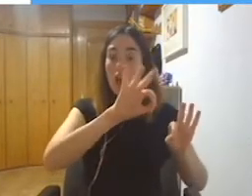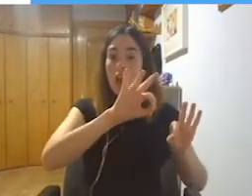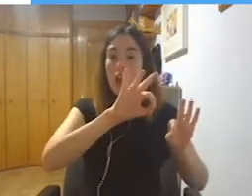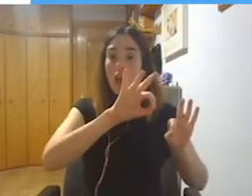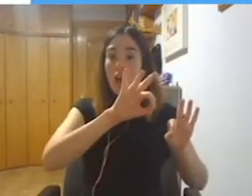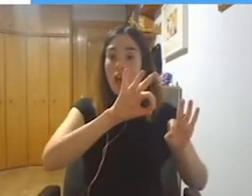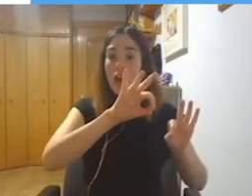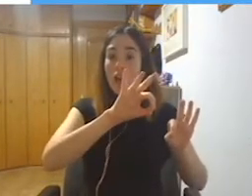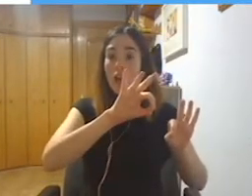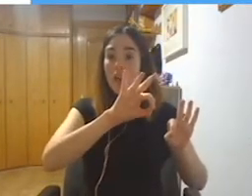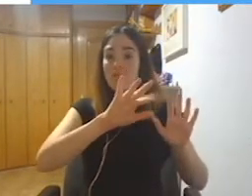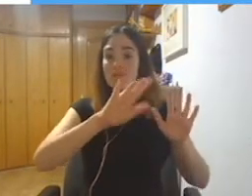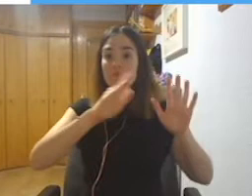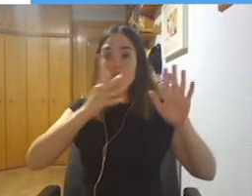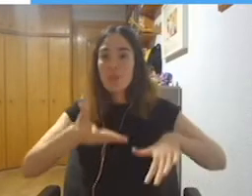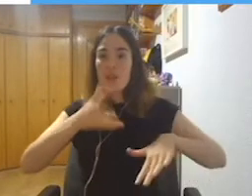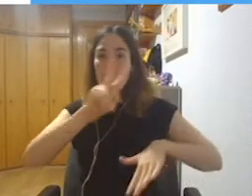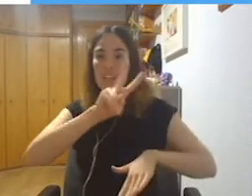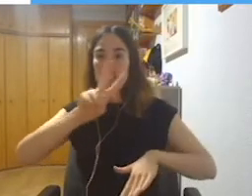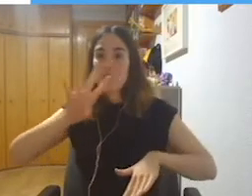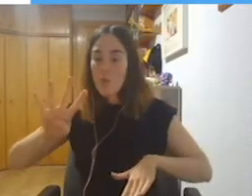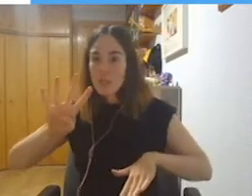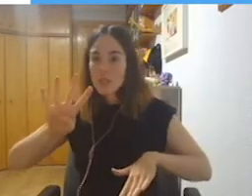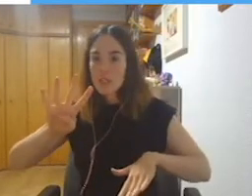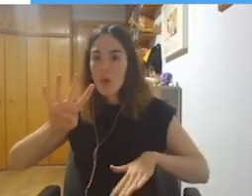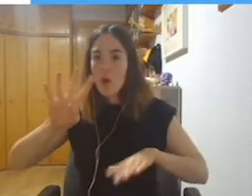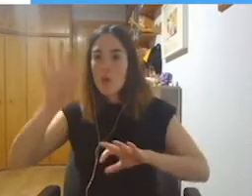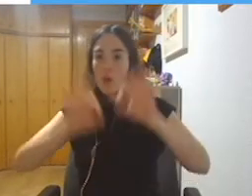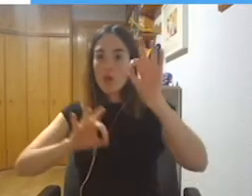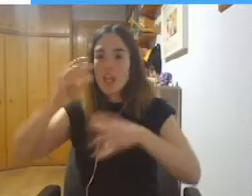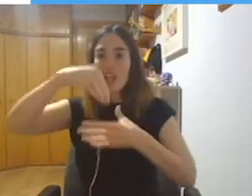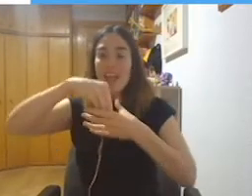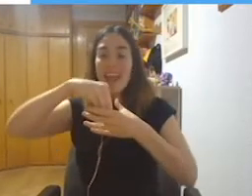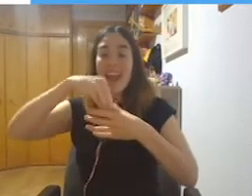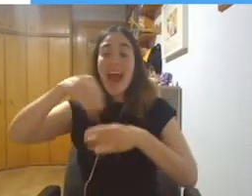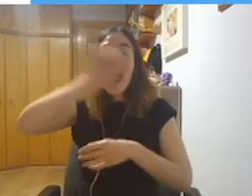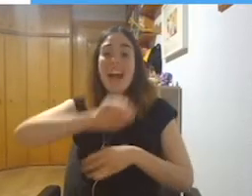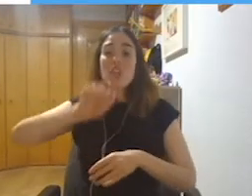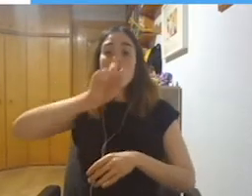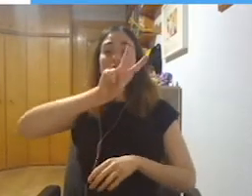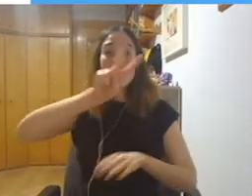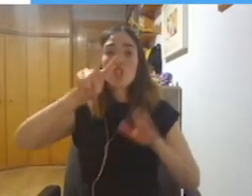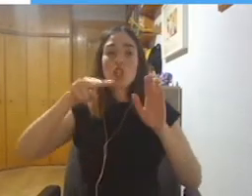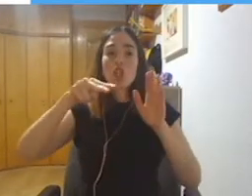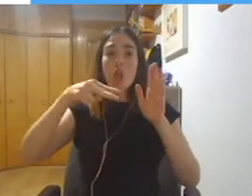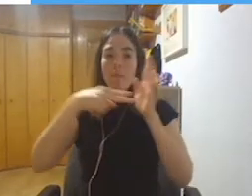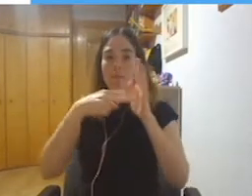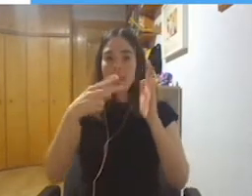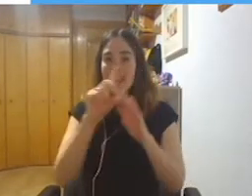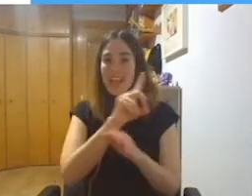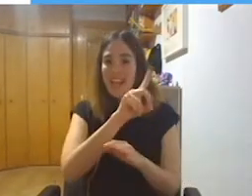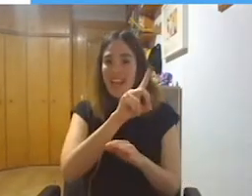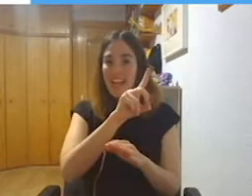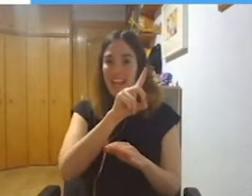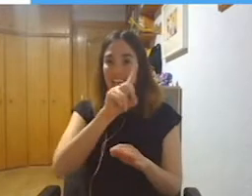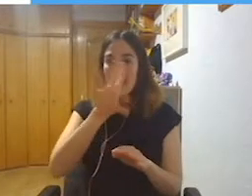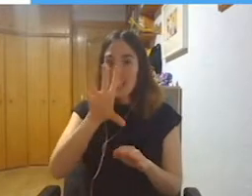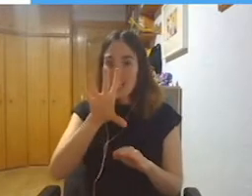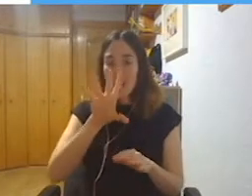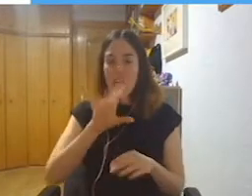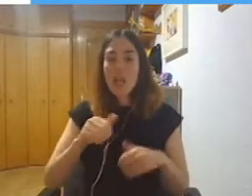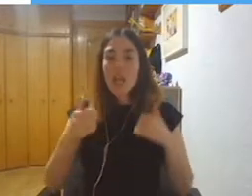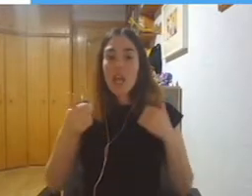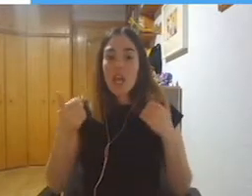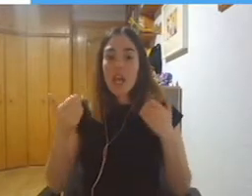a un 24% en 2015. Y actualmente uno de los últimos estudios llevado a